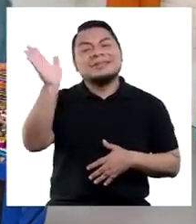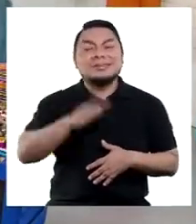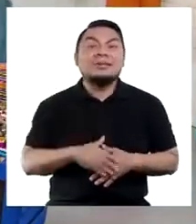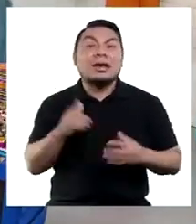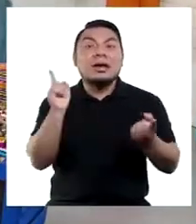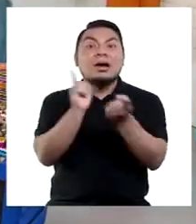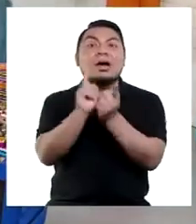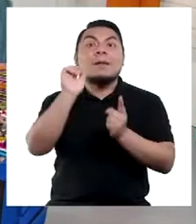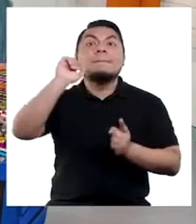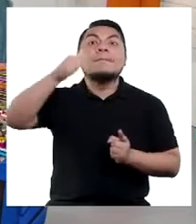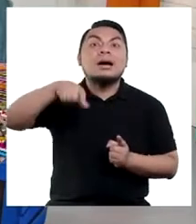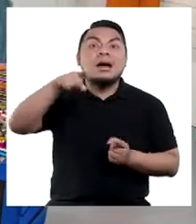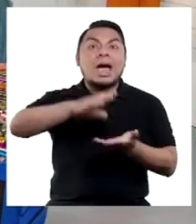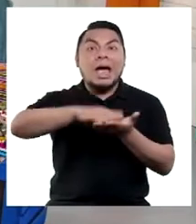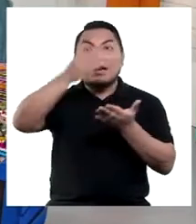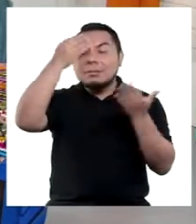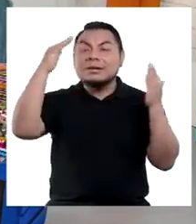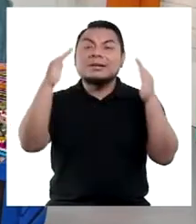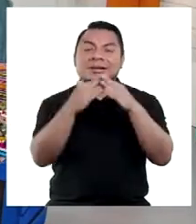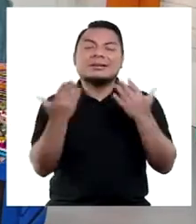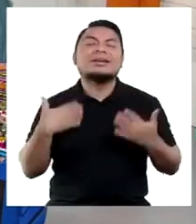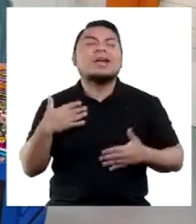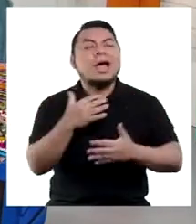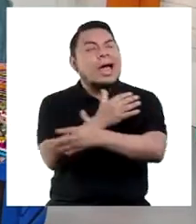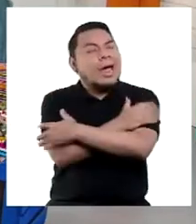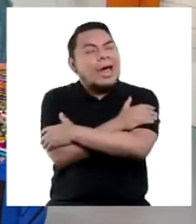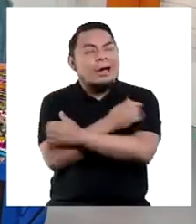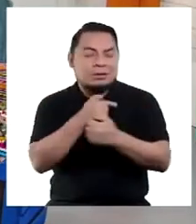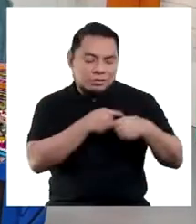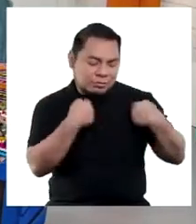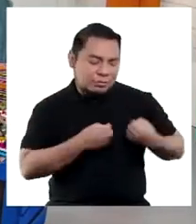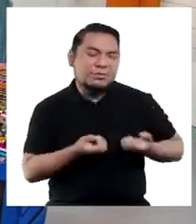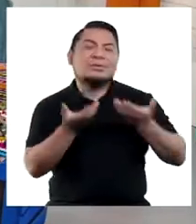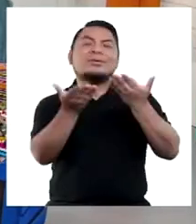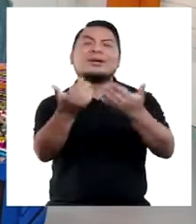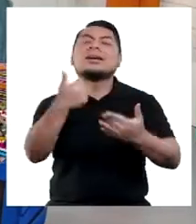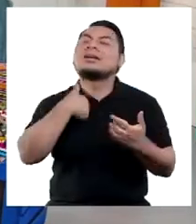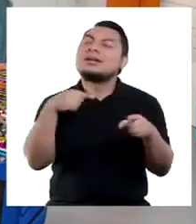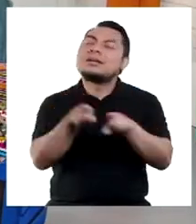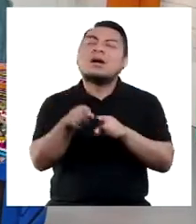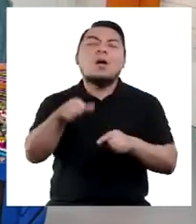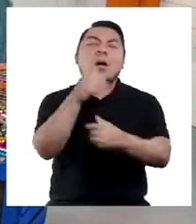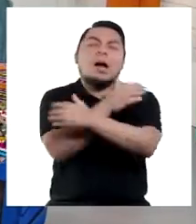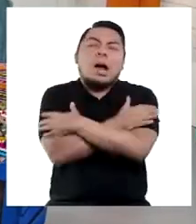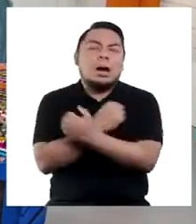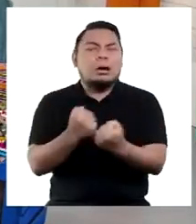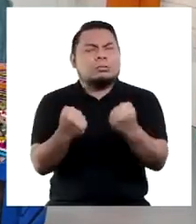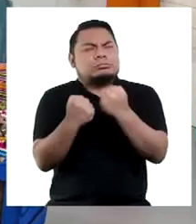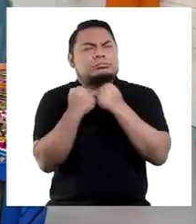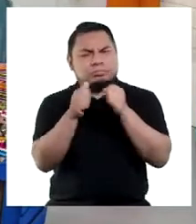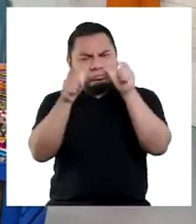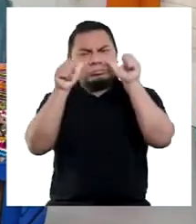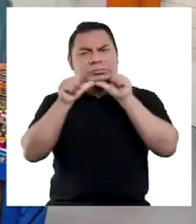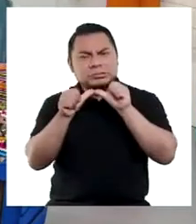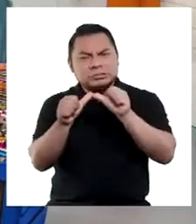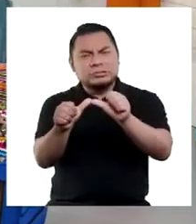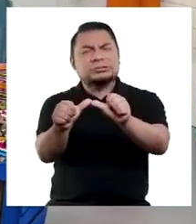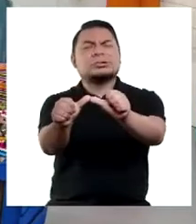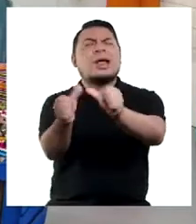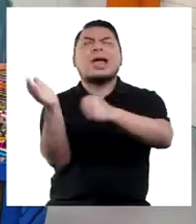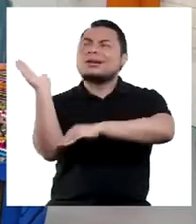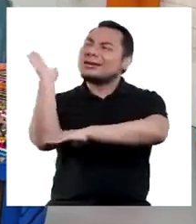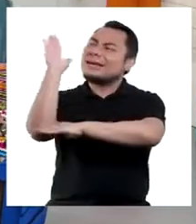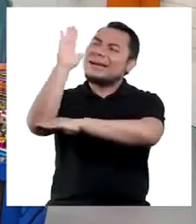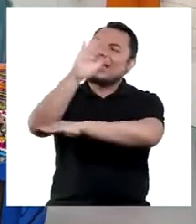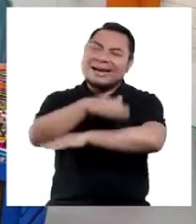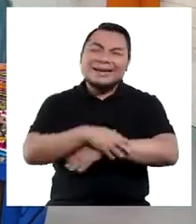despedimos las vemos mañana en aprende en casa les mando un abrazo al corazón y unas bandas mucha energía para que las